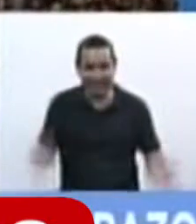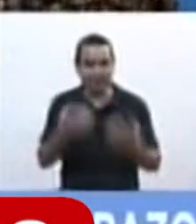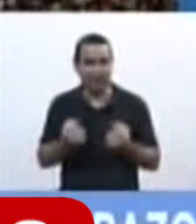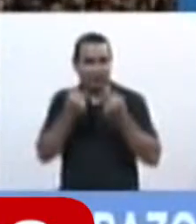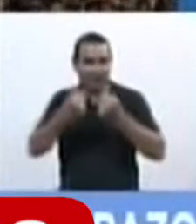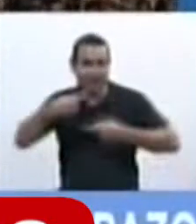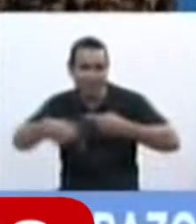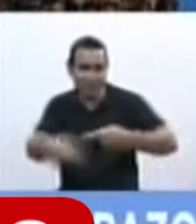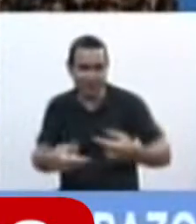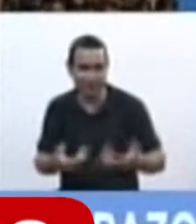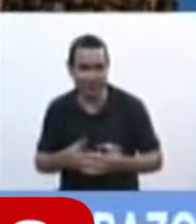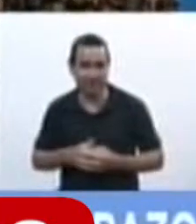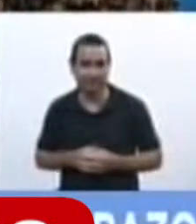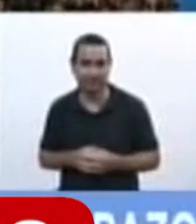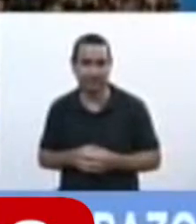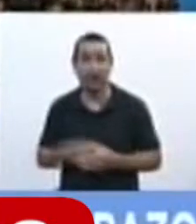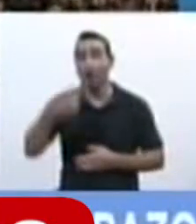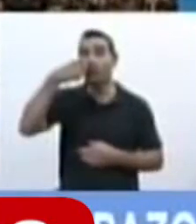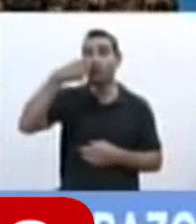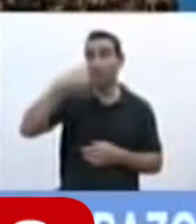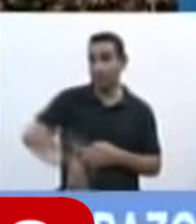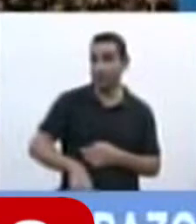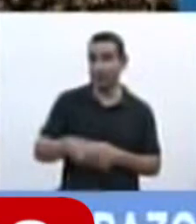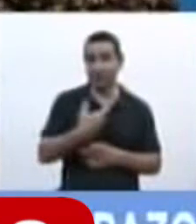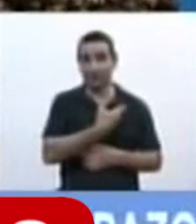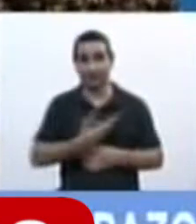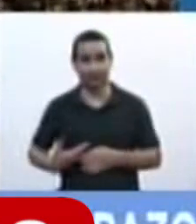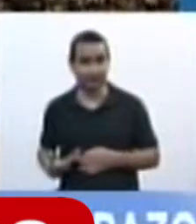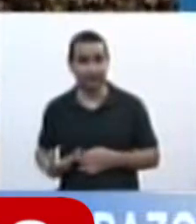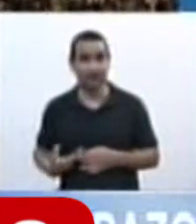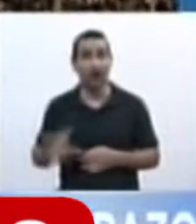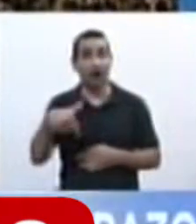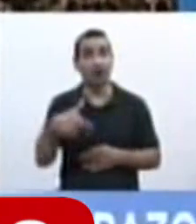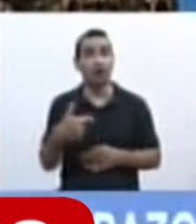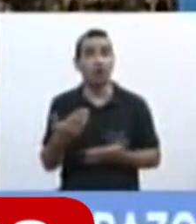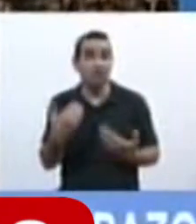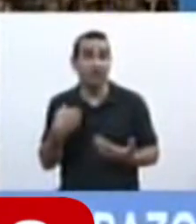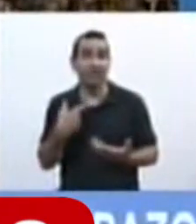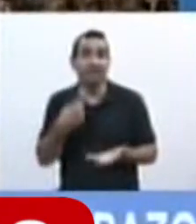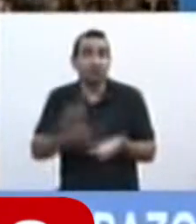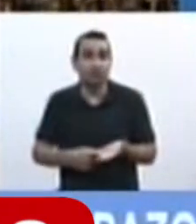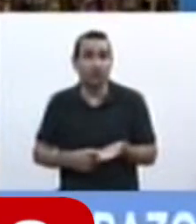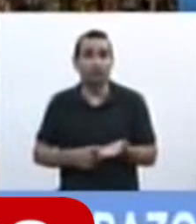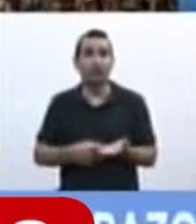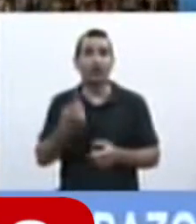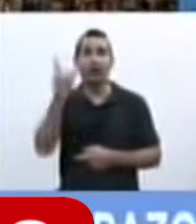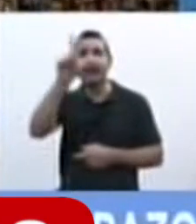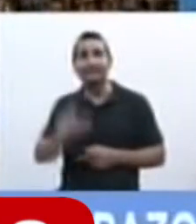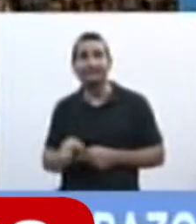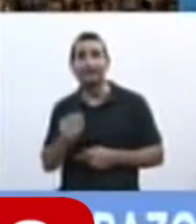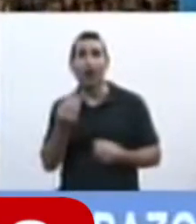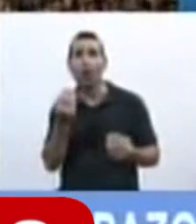y siga adelante. Por último, señora presidenta, tenemos la posibilidad de decidir qué nación queremos seguir